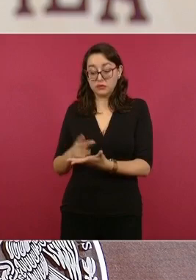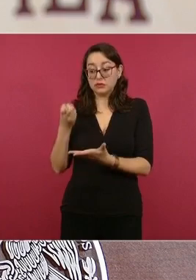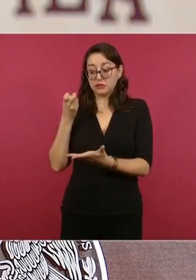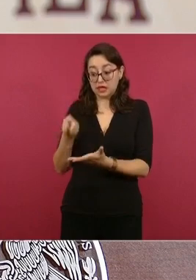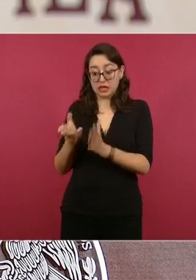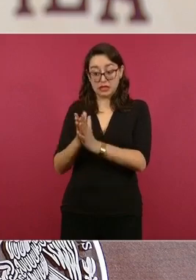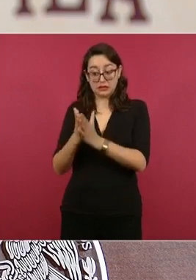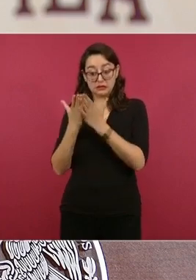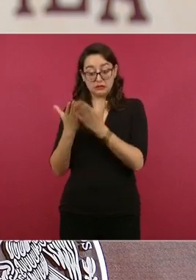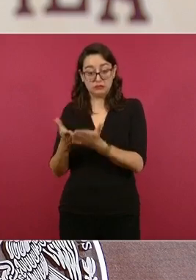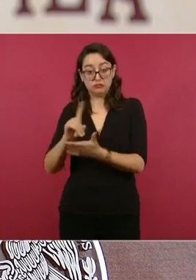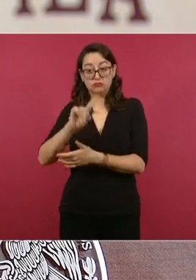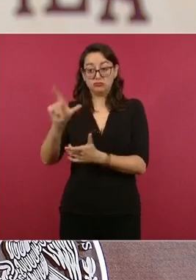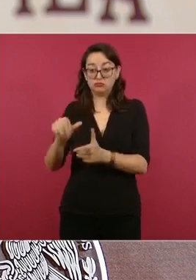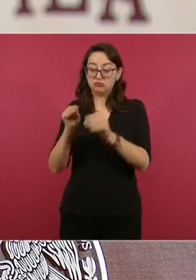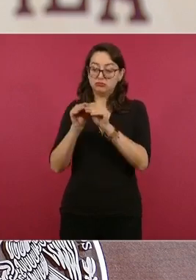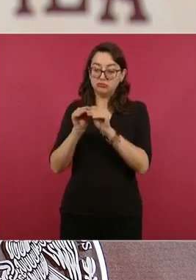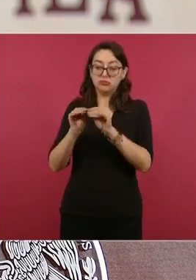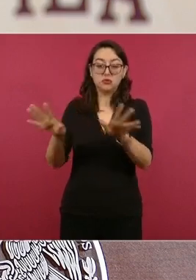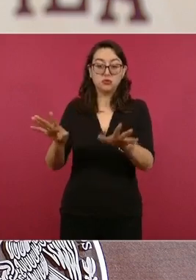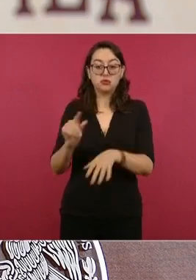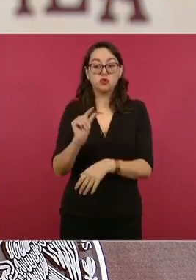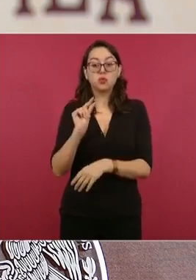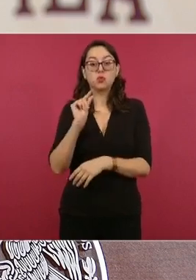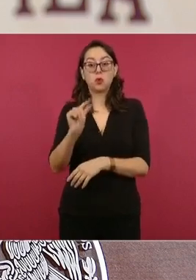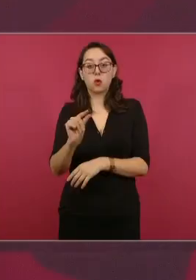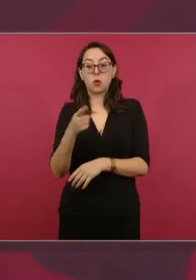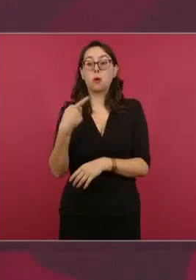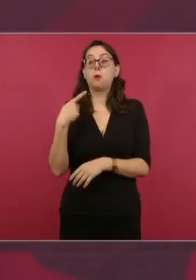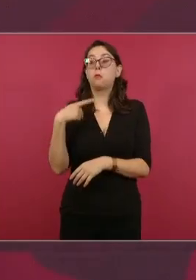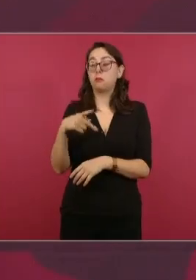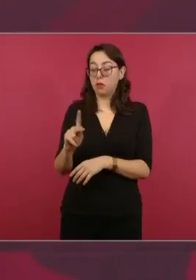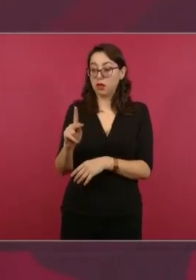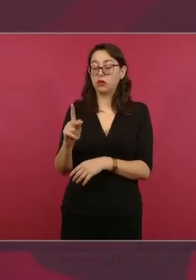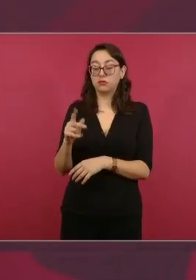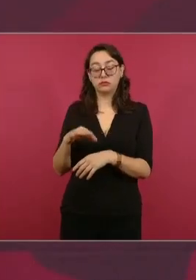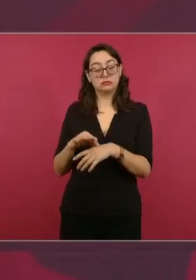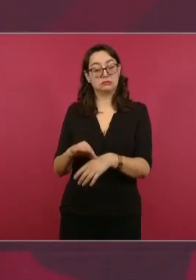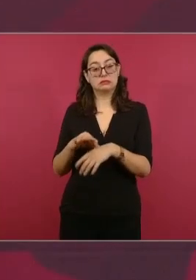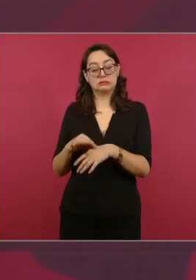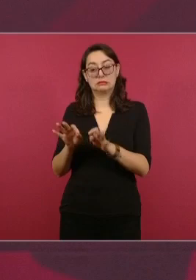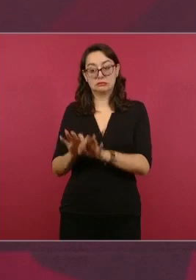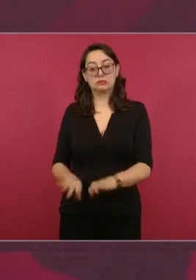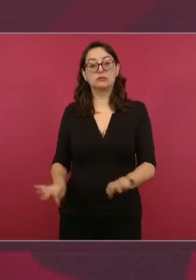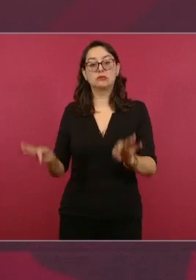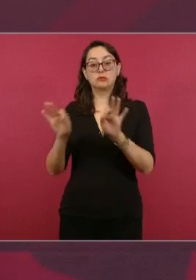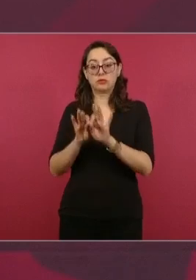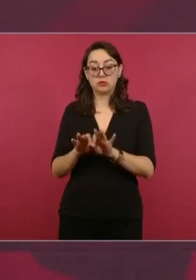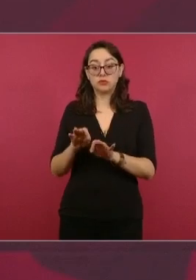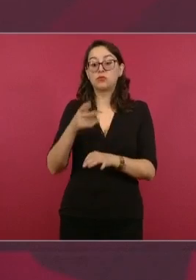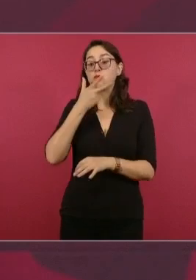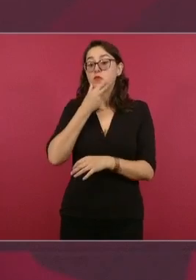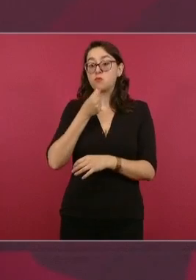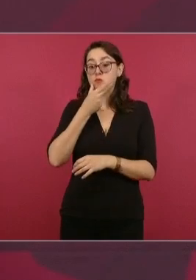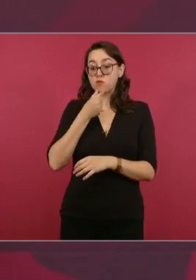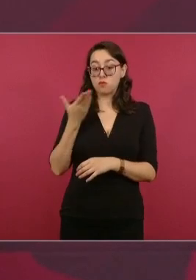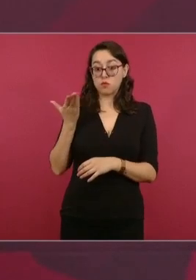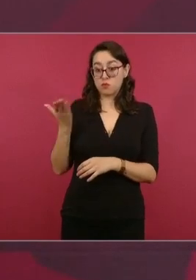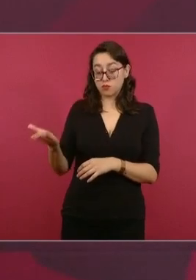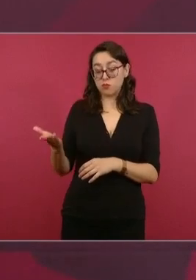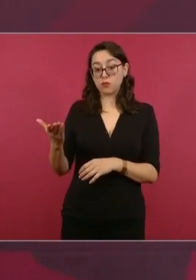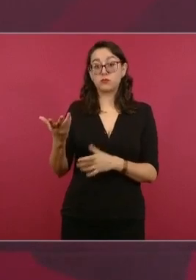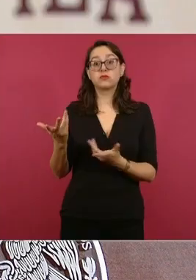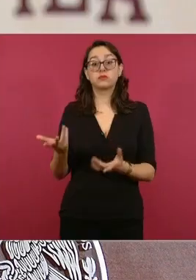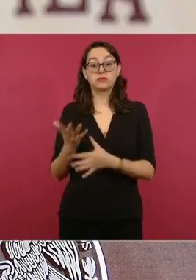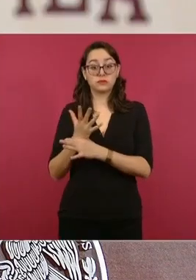que emprendemos en este gobierno. Allende, el médico, describe claramente que el